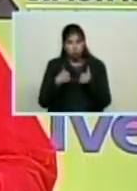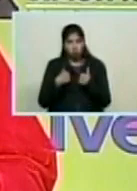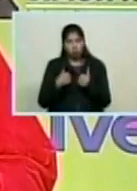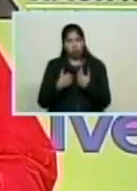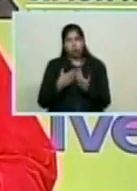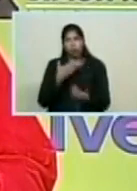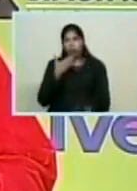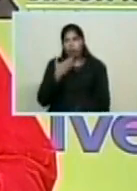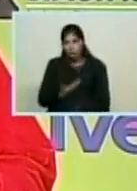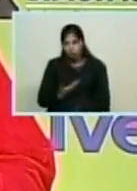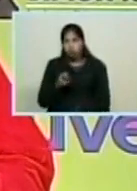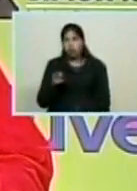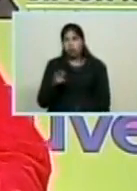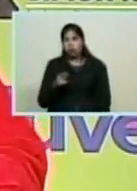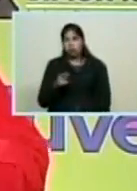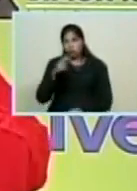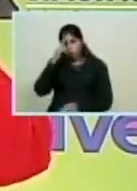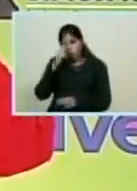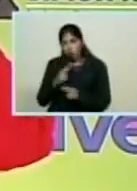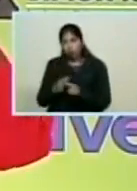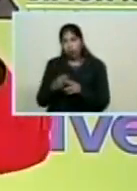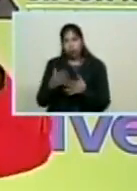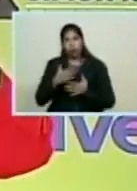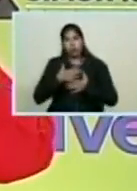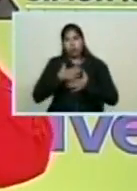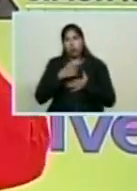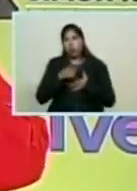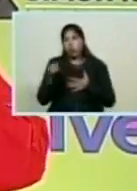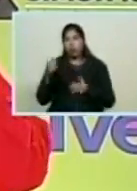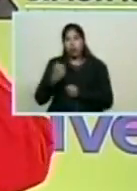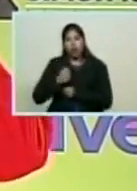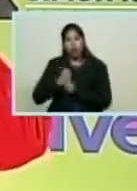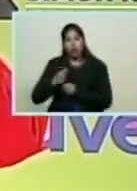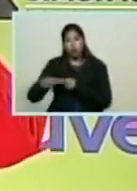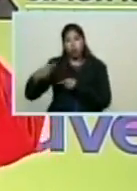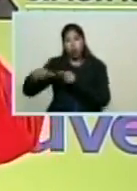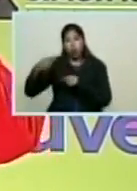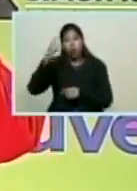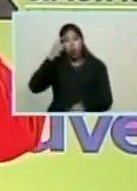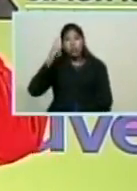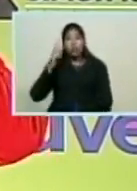admirado como estoy de la labor que ustedes cumplen a diario,